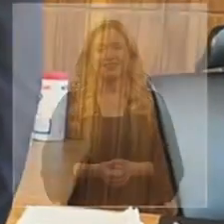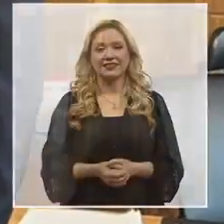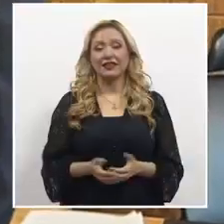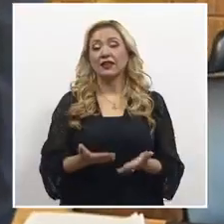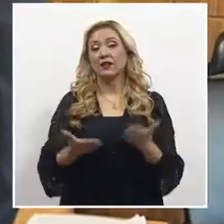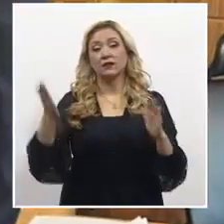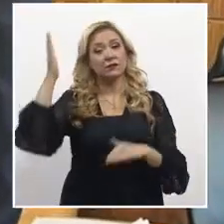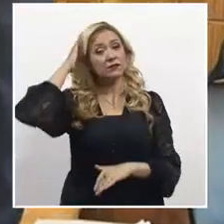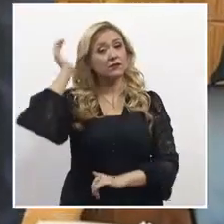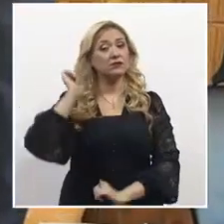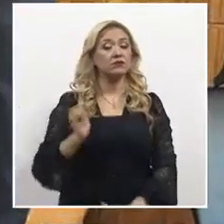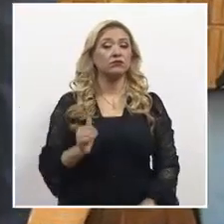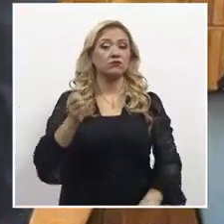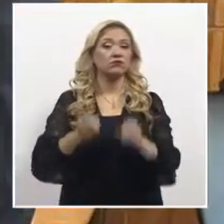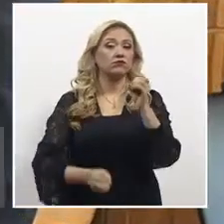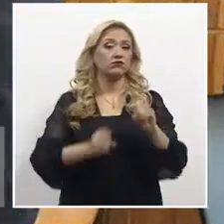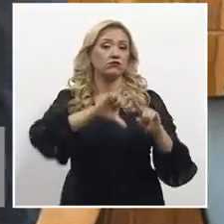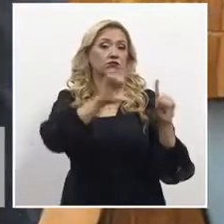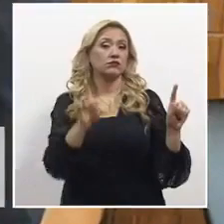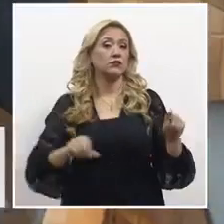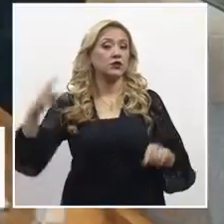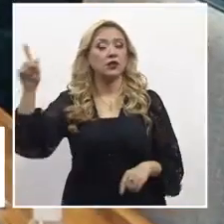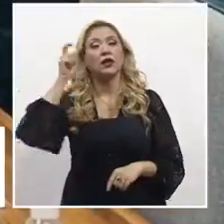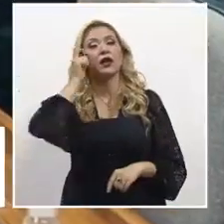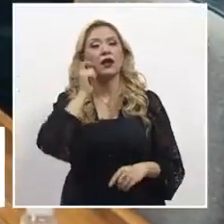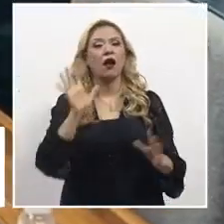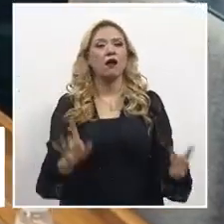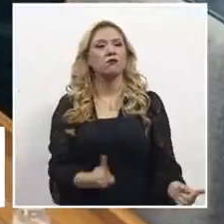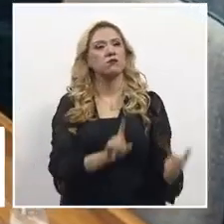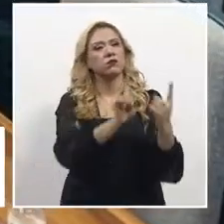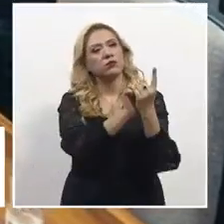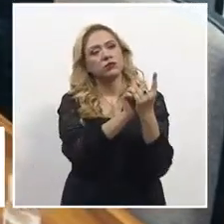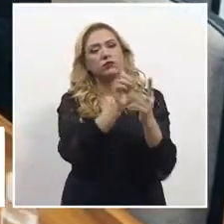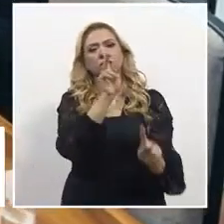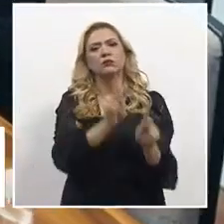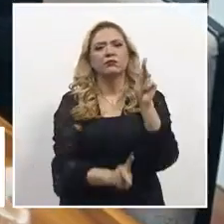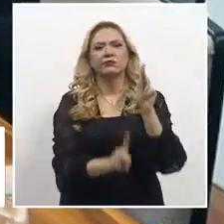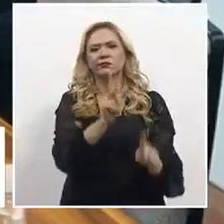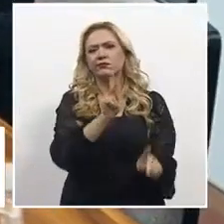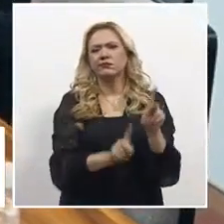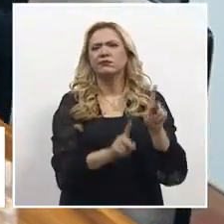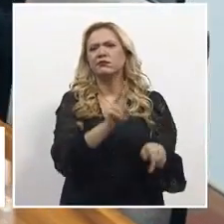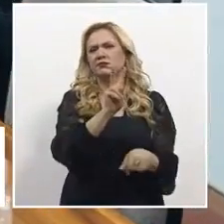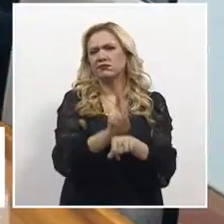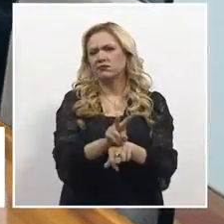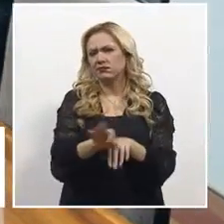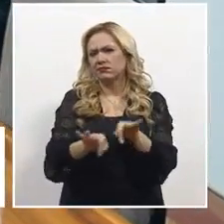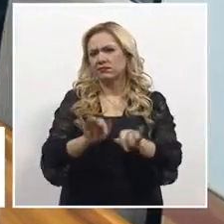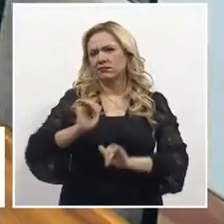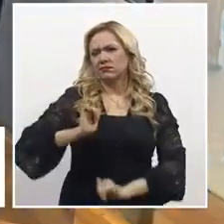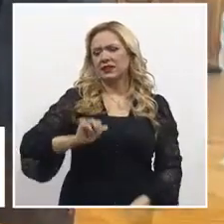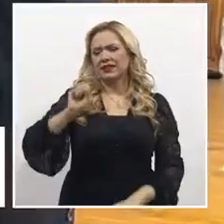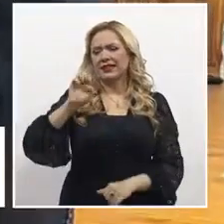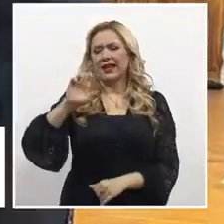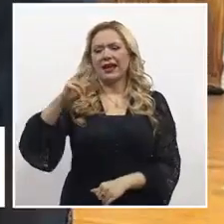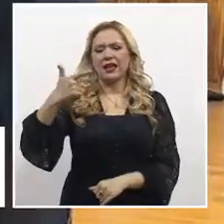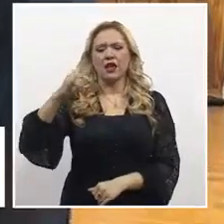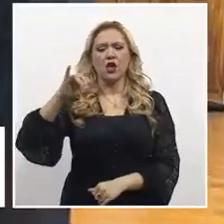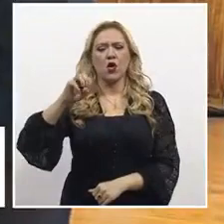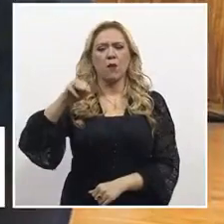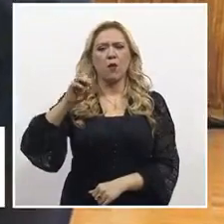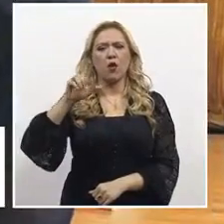El titular del Poder Judicial de Guerrero se reunió con el consejero de la Judicatura Federal, Sergio Molina Martínez, para solicitar